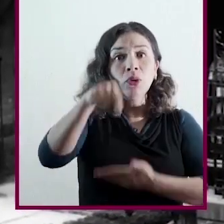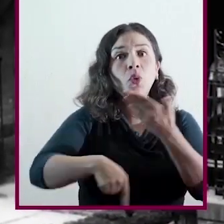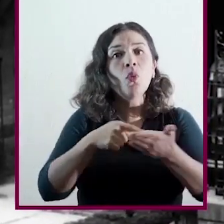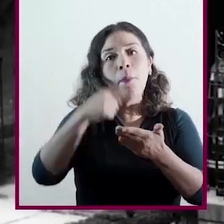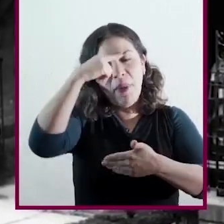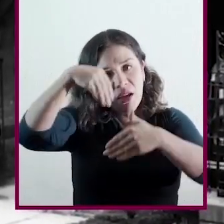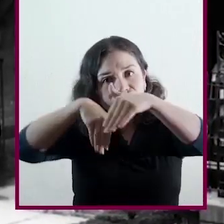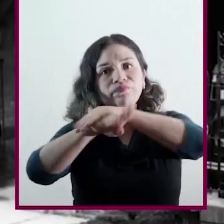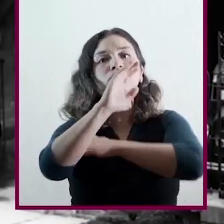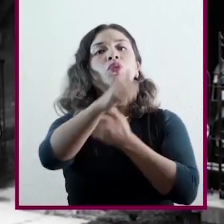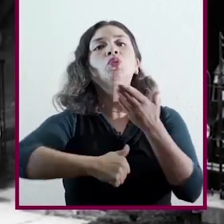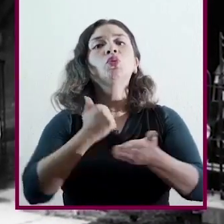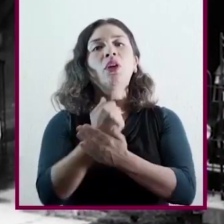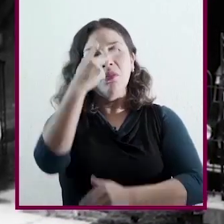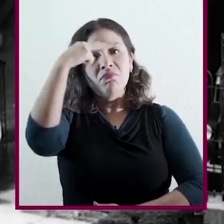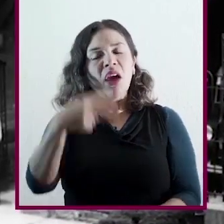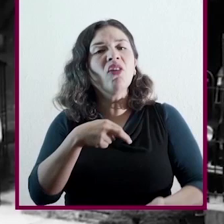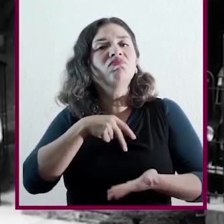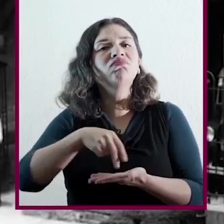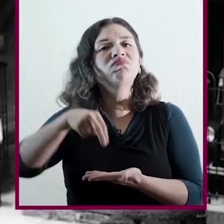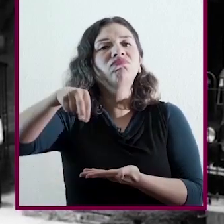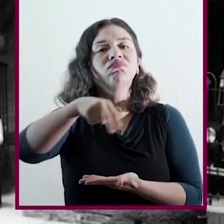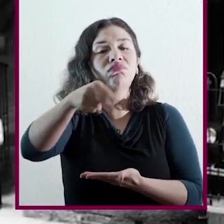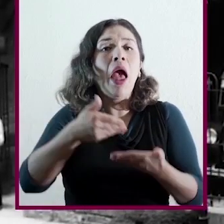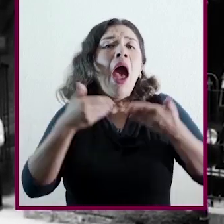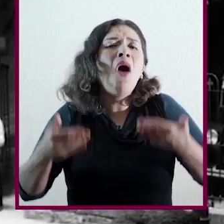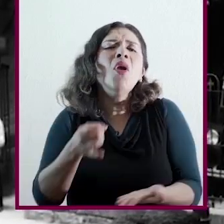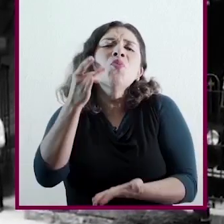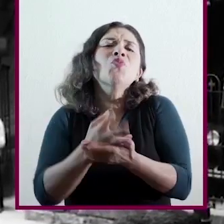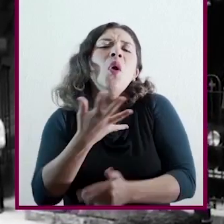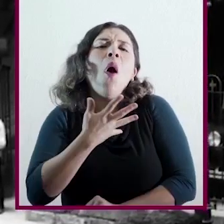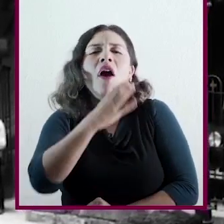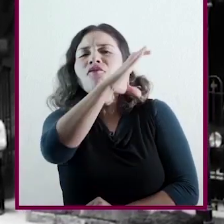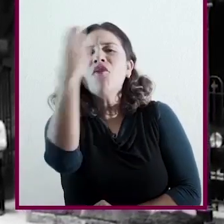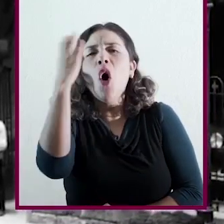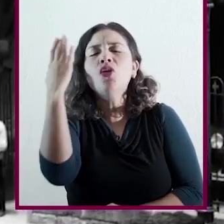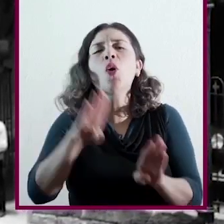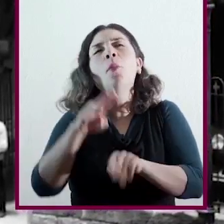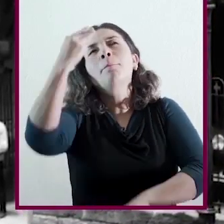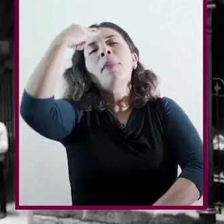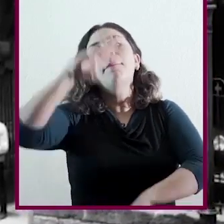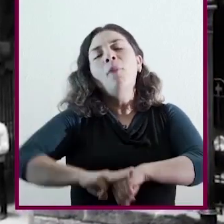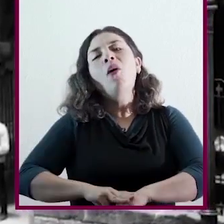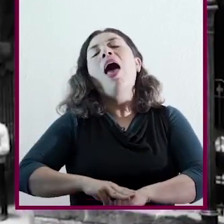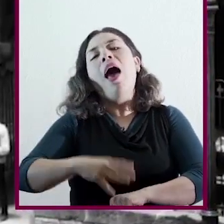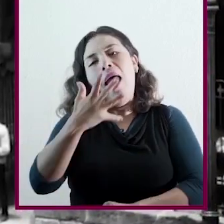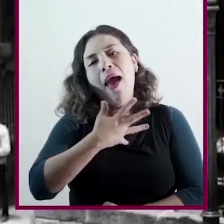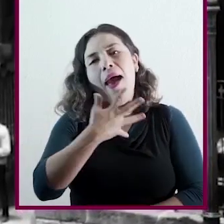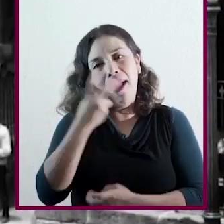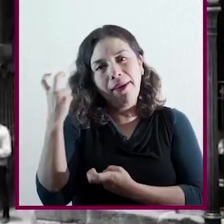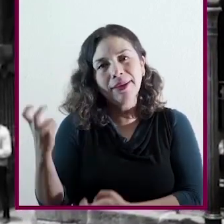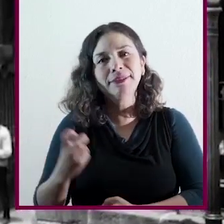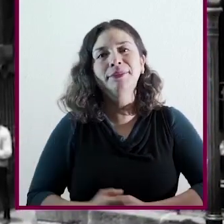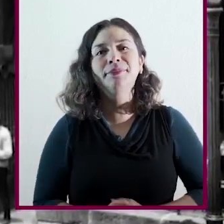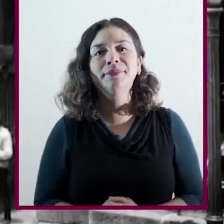sitio durante su entrada a la Ciudad de México. Hoy solo quedan las fotografías como huella de su existencia.